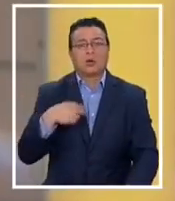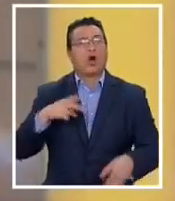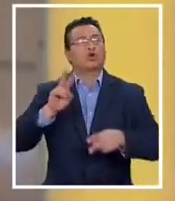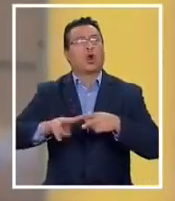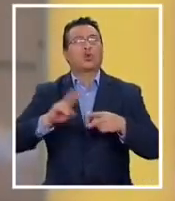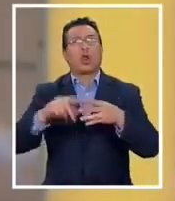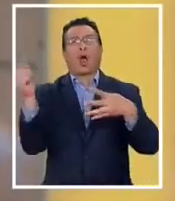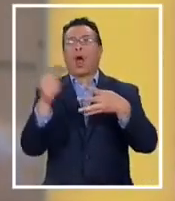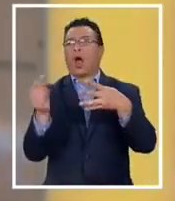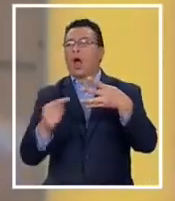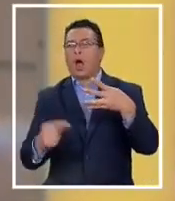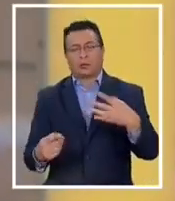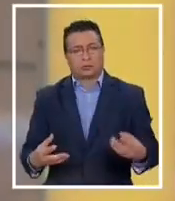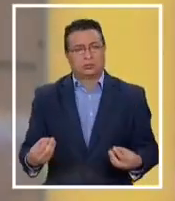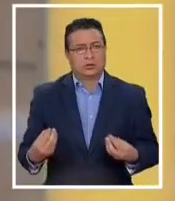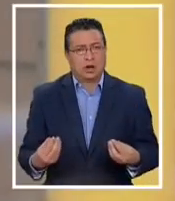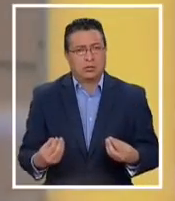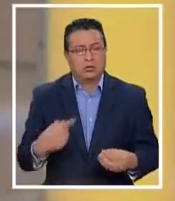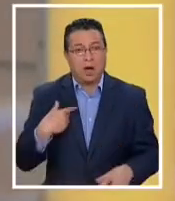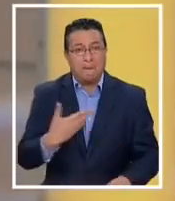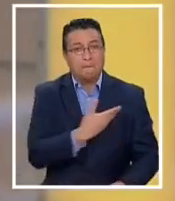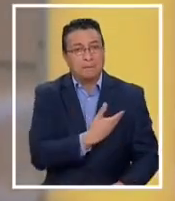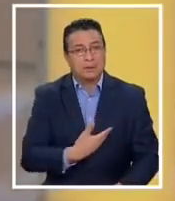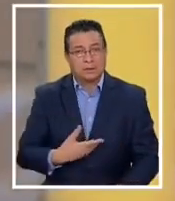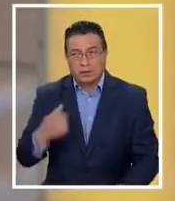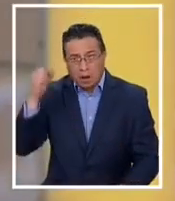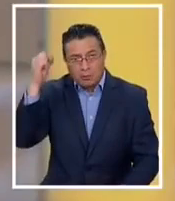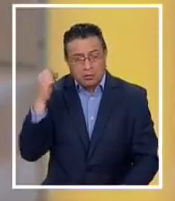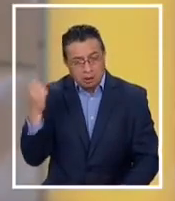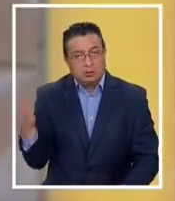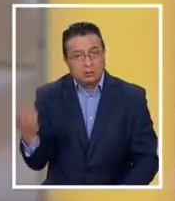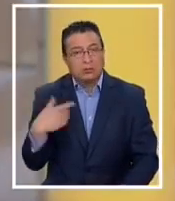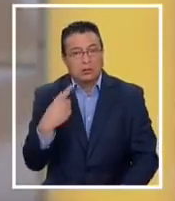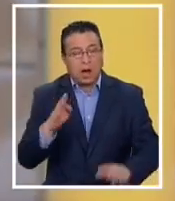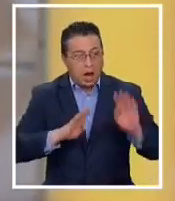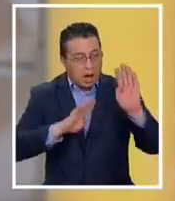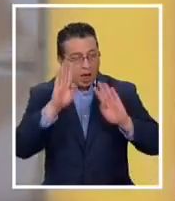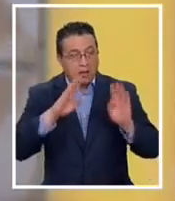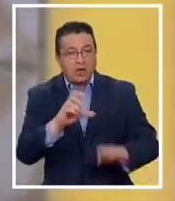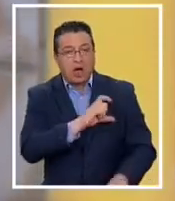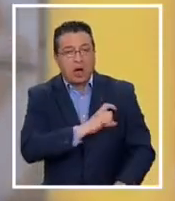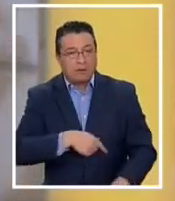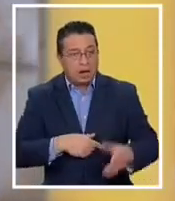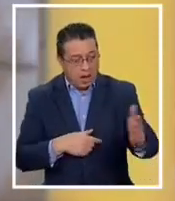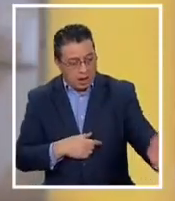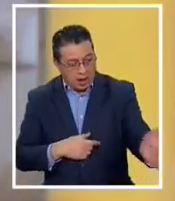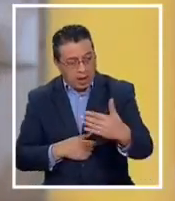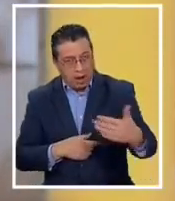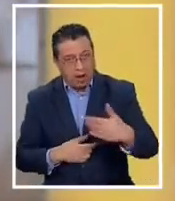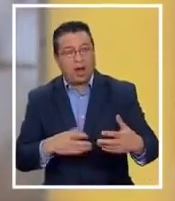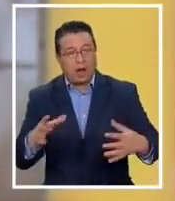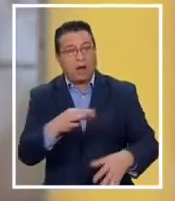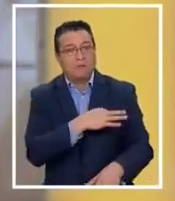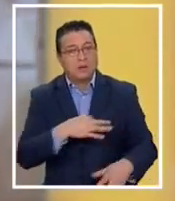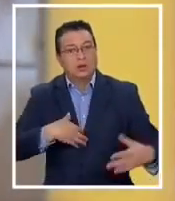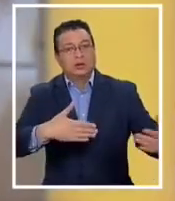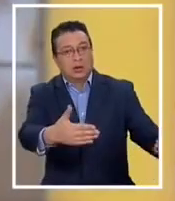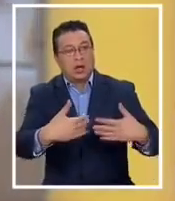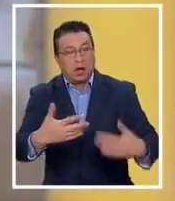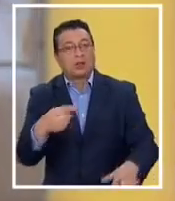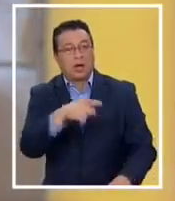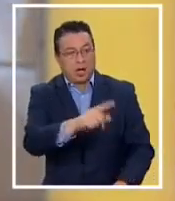todos yo le quiero aconsejar al presidente piñera que efectivamente su candidato a gobernador los lleve a su gabinete porque efectivamente